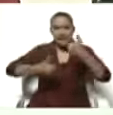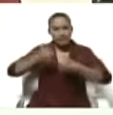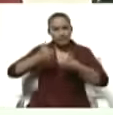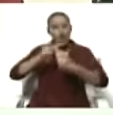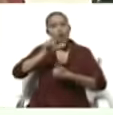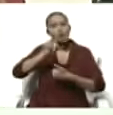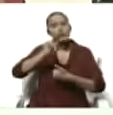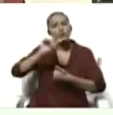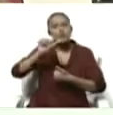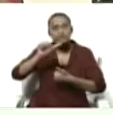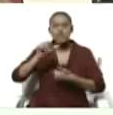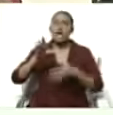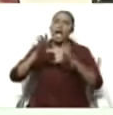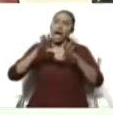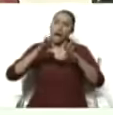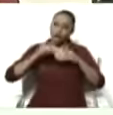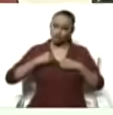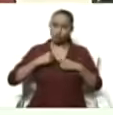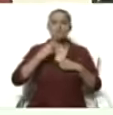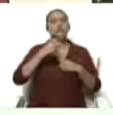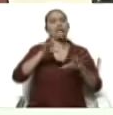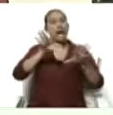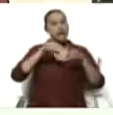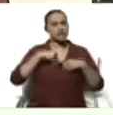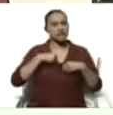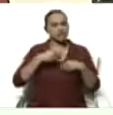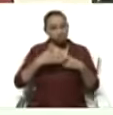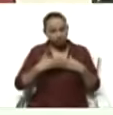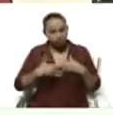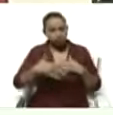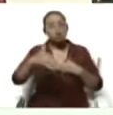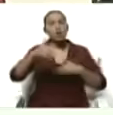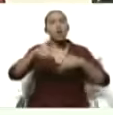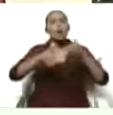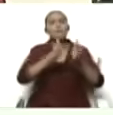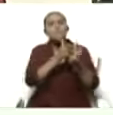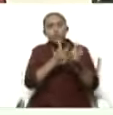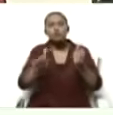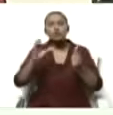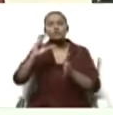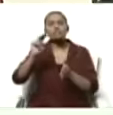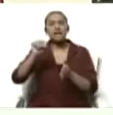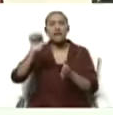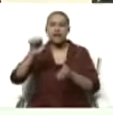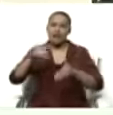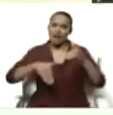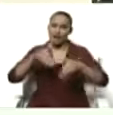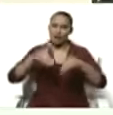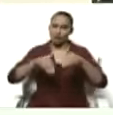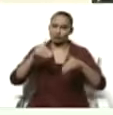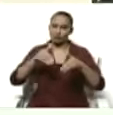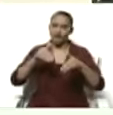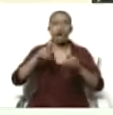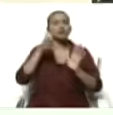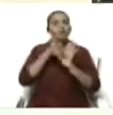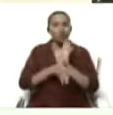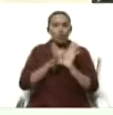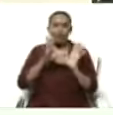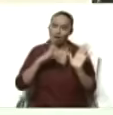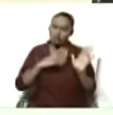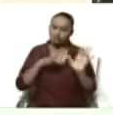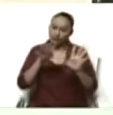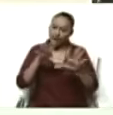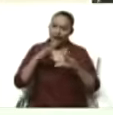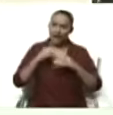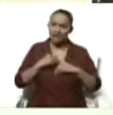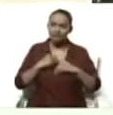los resultados primero que tú vas a un proceso electoral con un cne y te acoges a las reglas y a las normas que